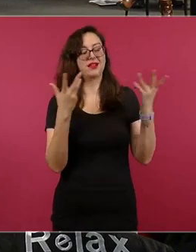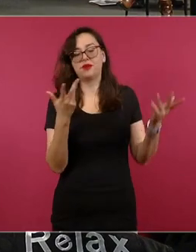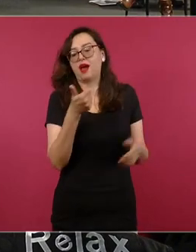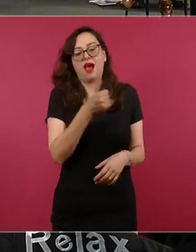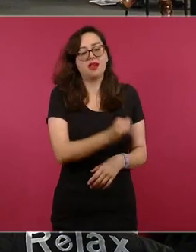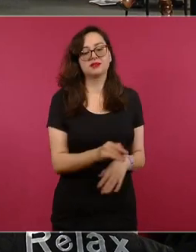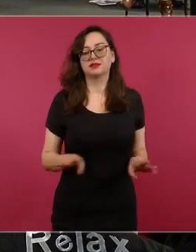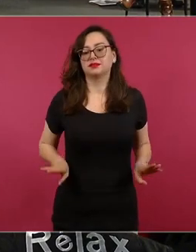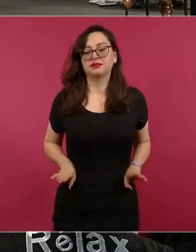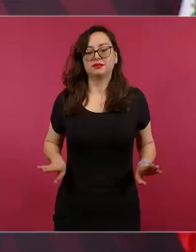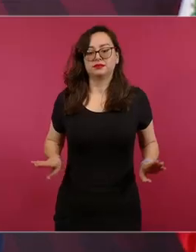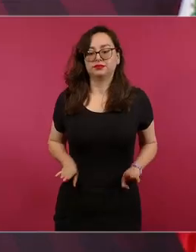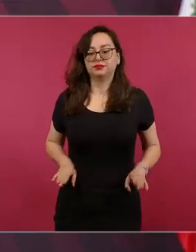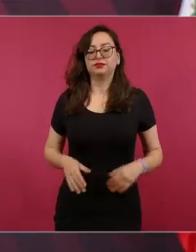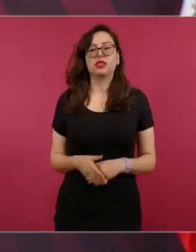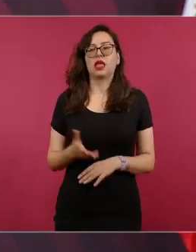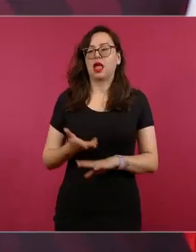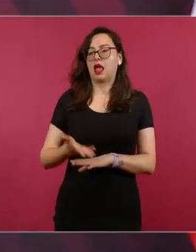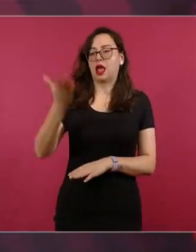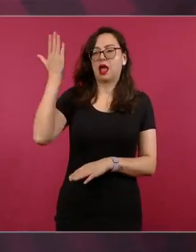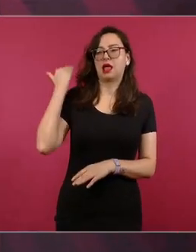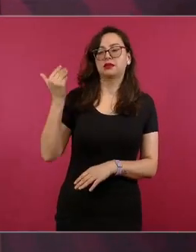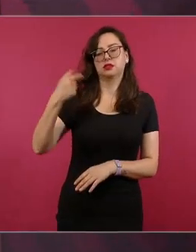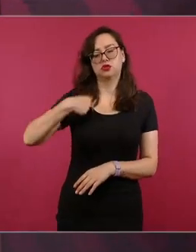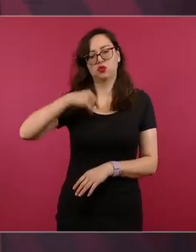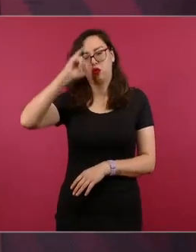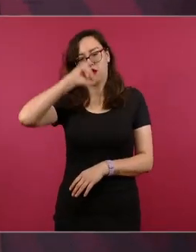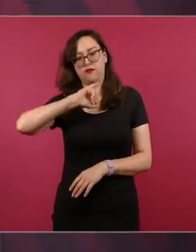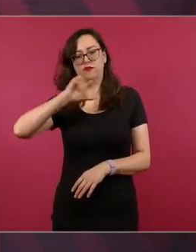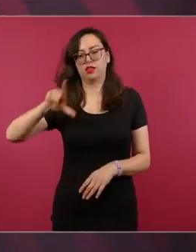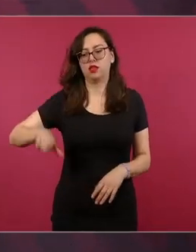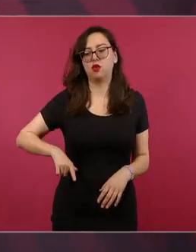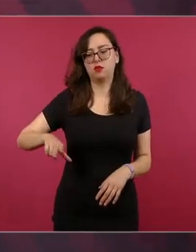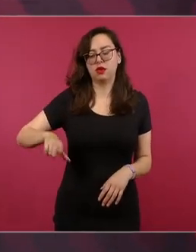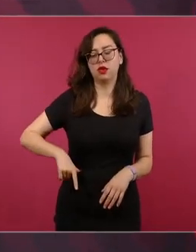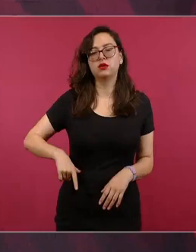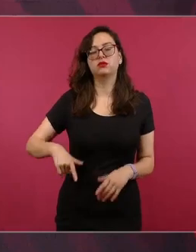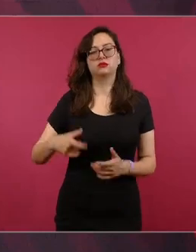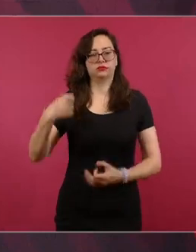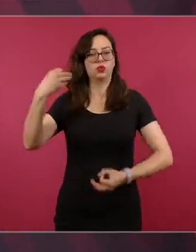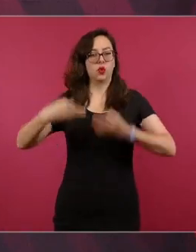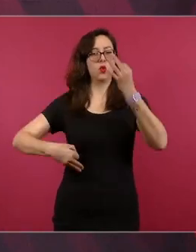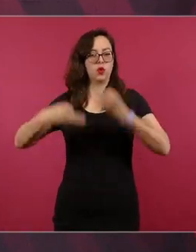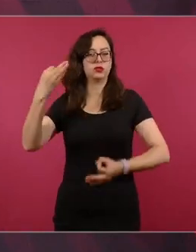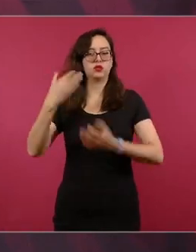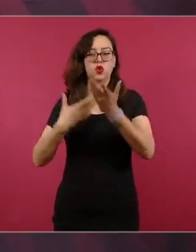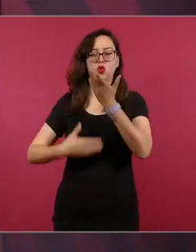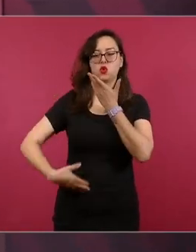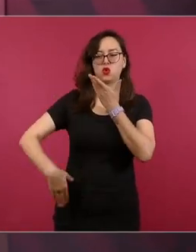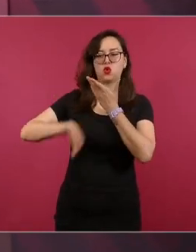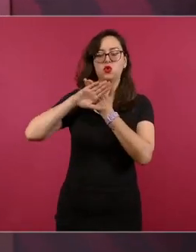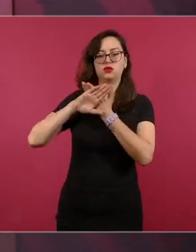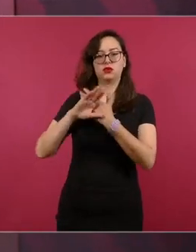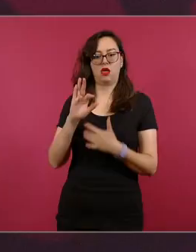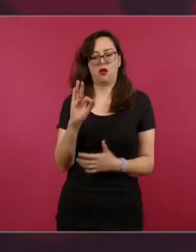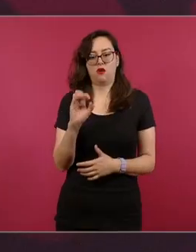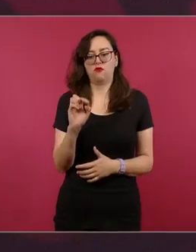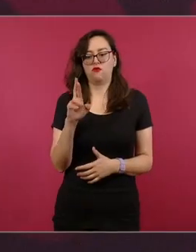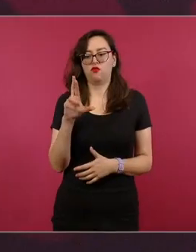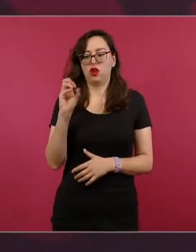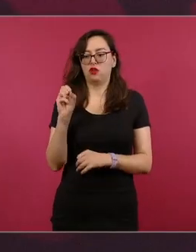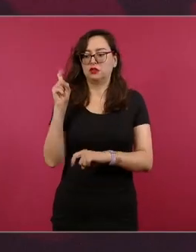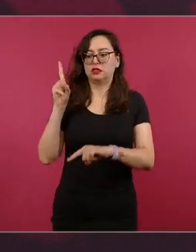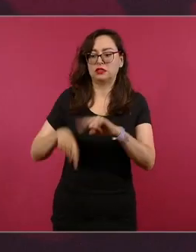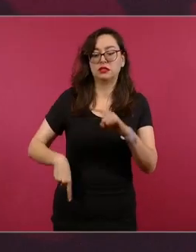pero abogados, amigos, la